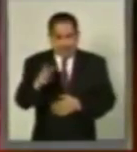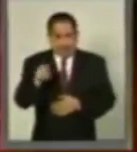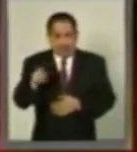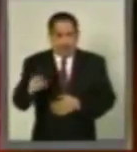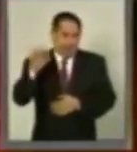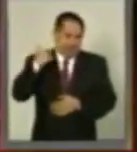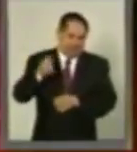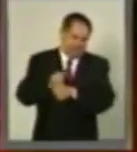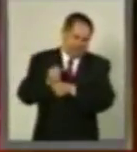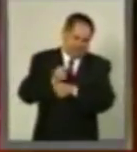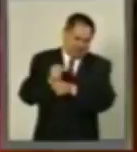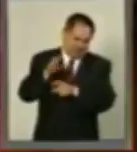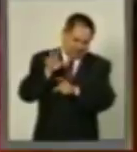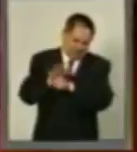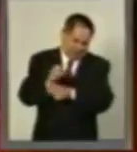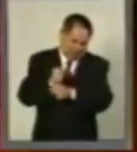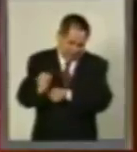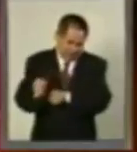agredidas,